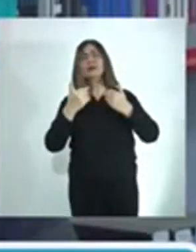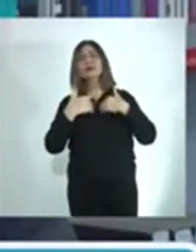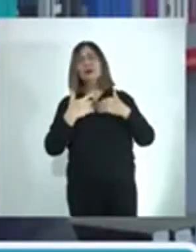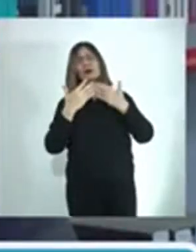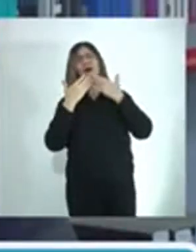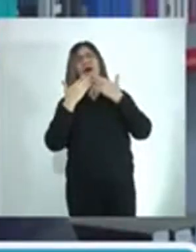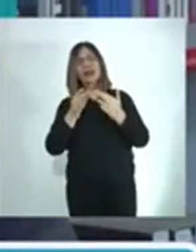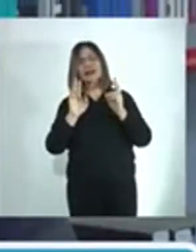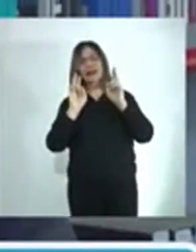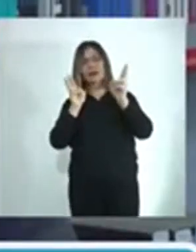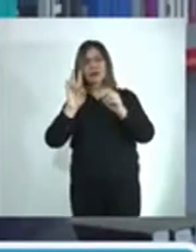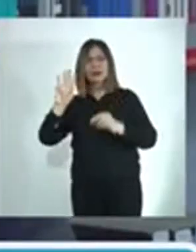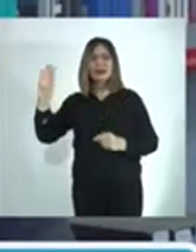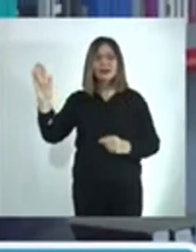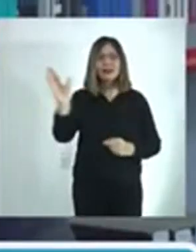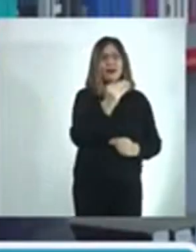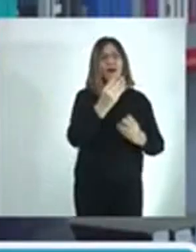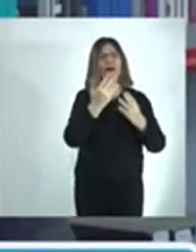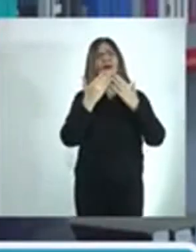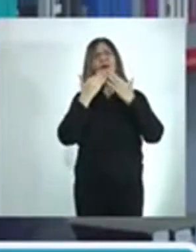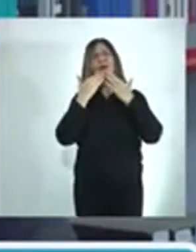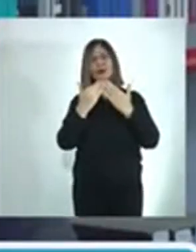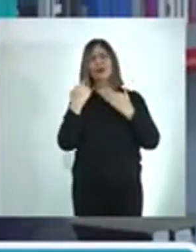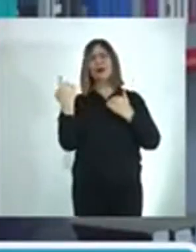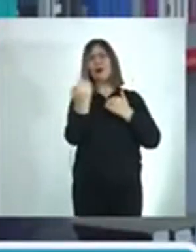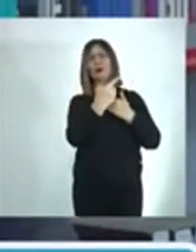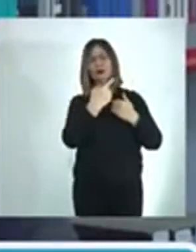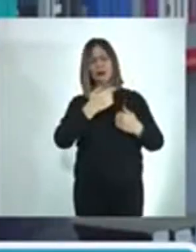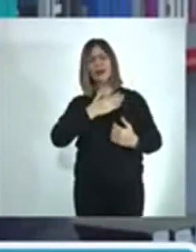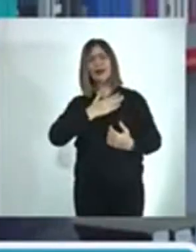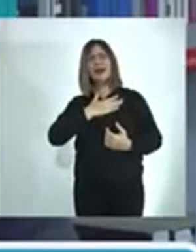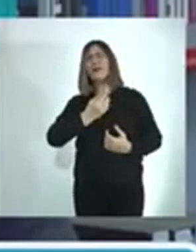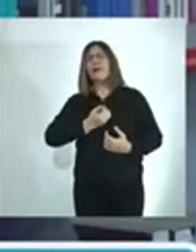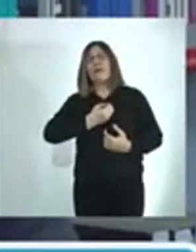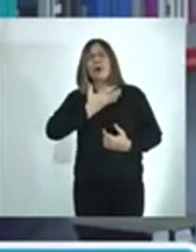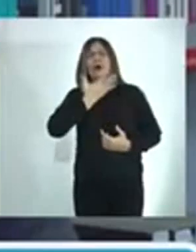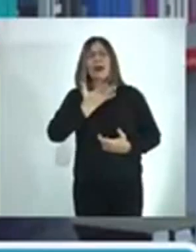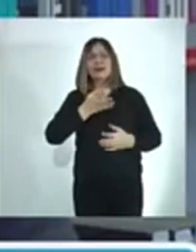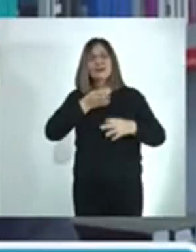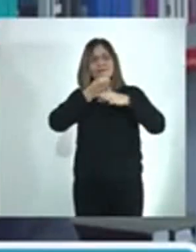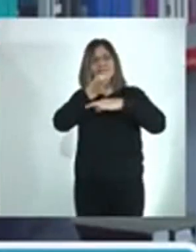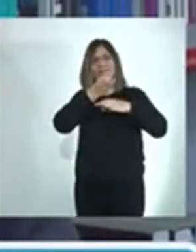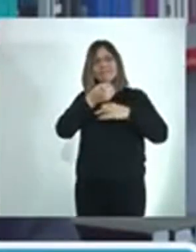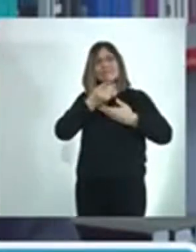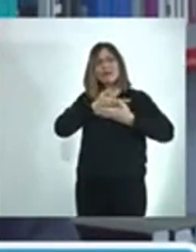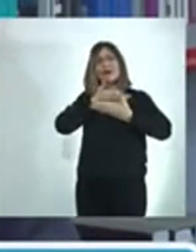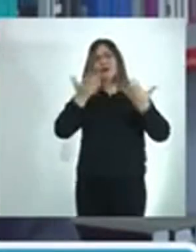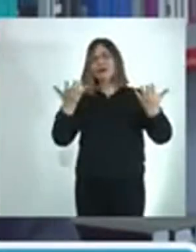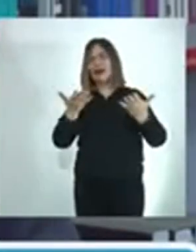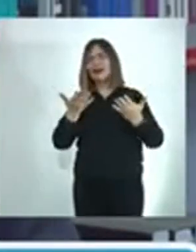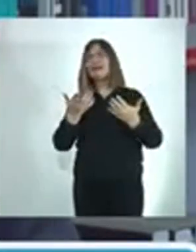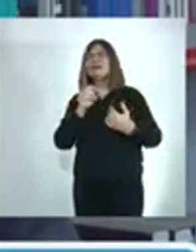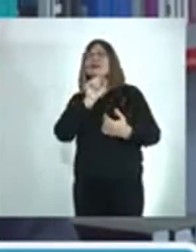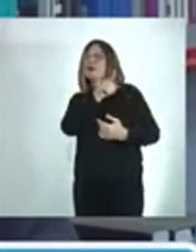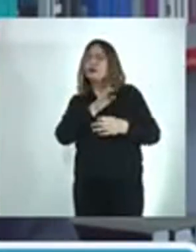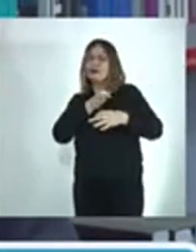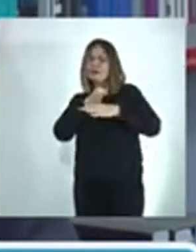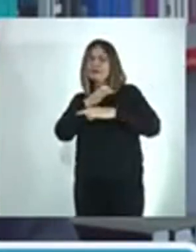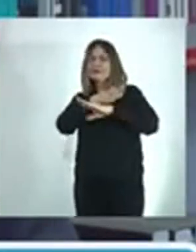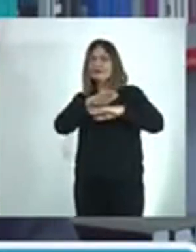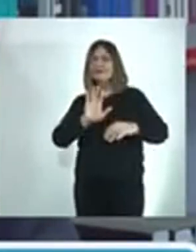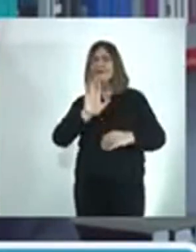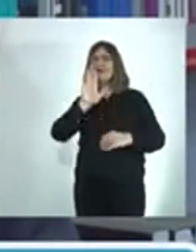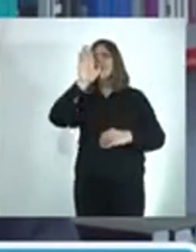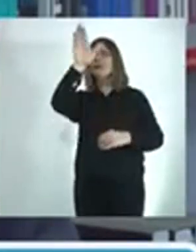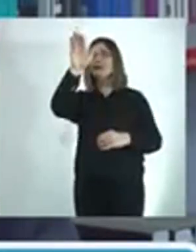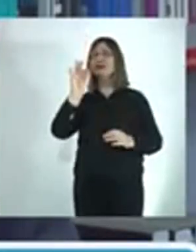las gracias por lo que hacen, por esta sagrada vocación que tienen de enseñar, de cuidar lo que viene, de cuidar el